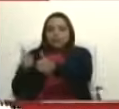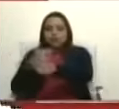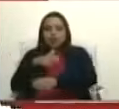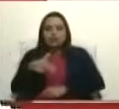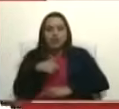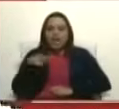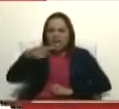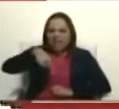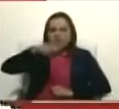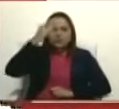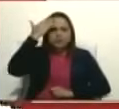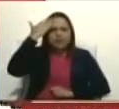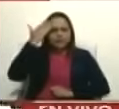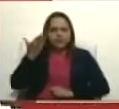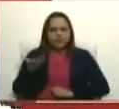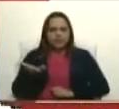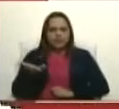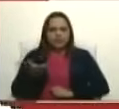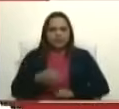saben.